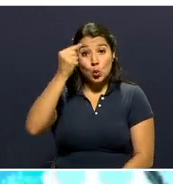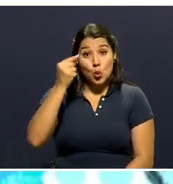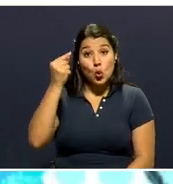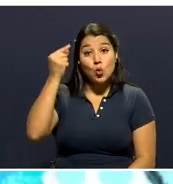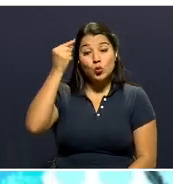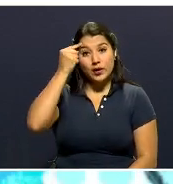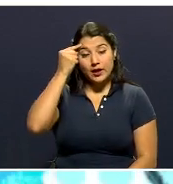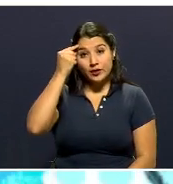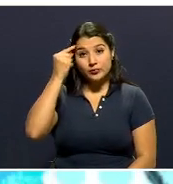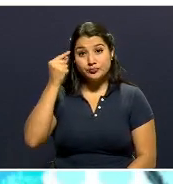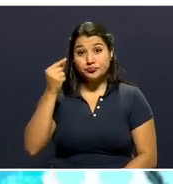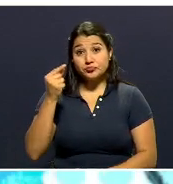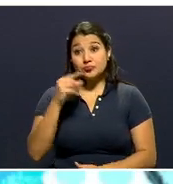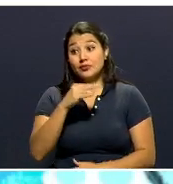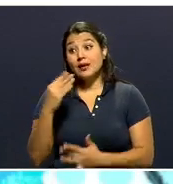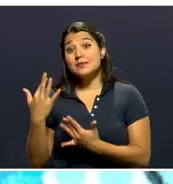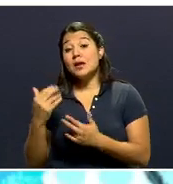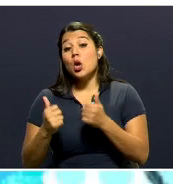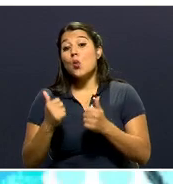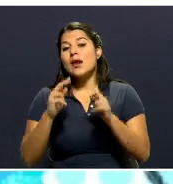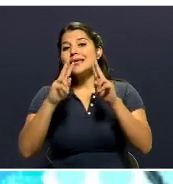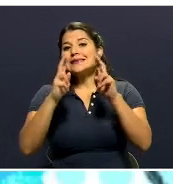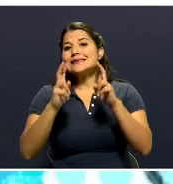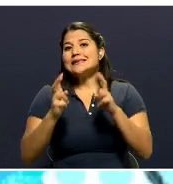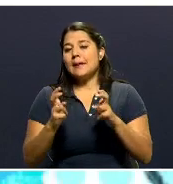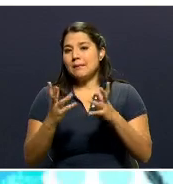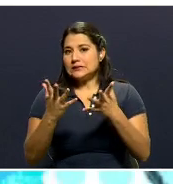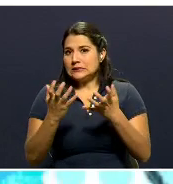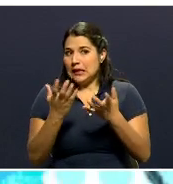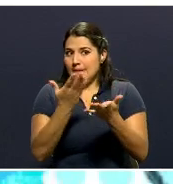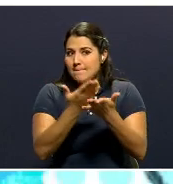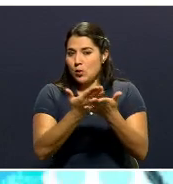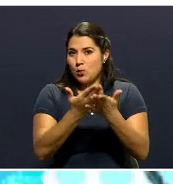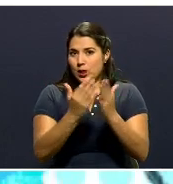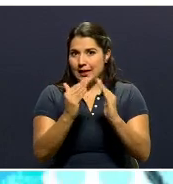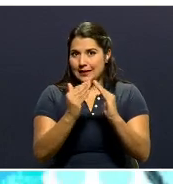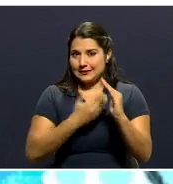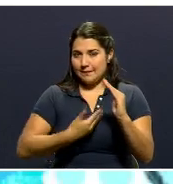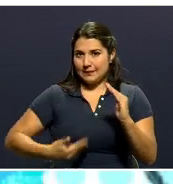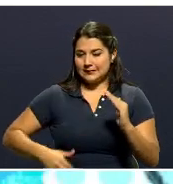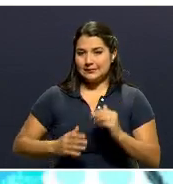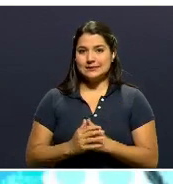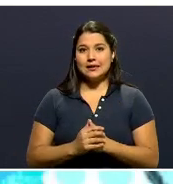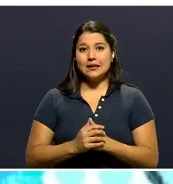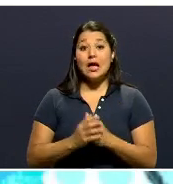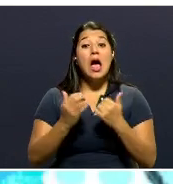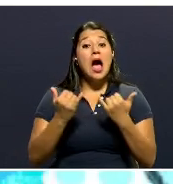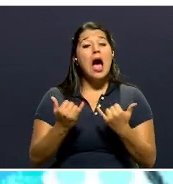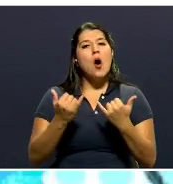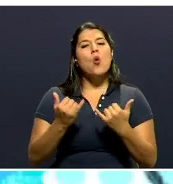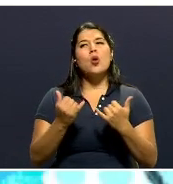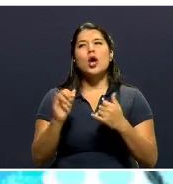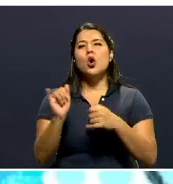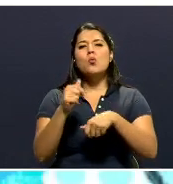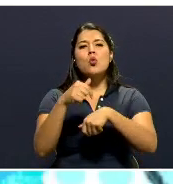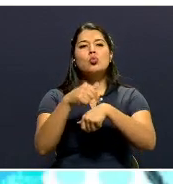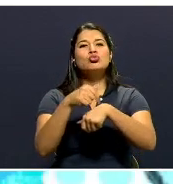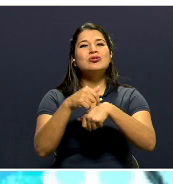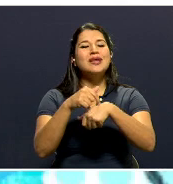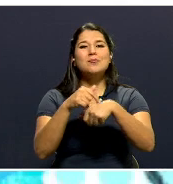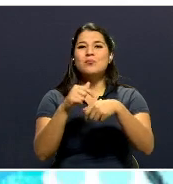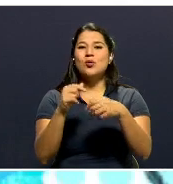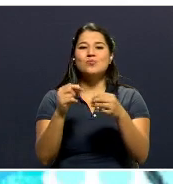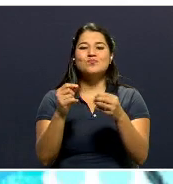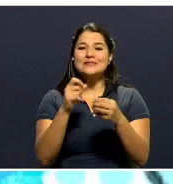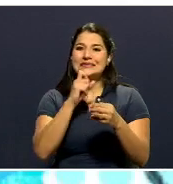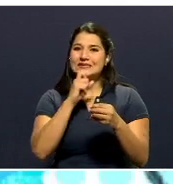la agenda que se vaya a proponer en los próximos días. Va a haber un periodo digamos que de resfrío relativo,